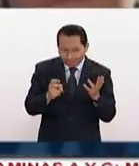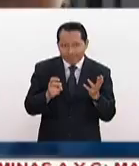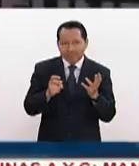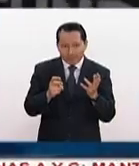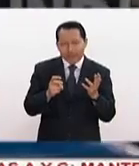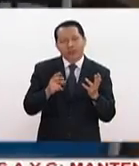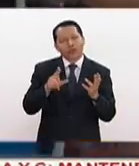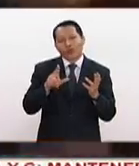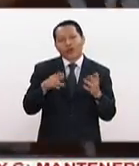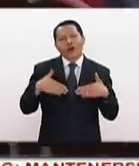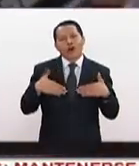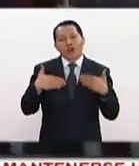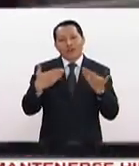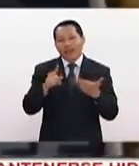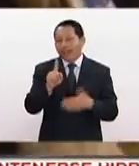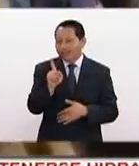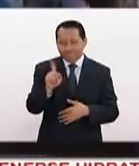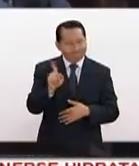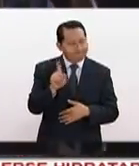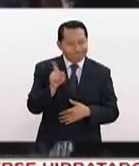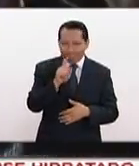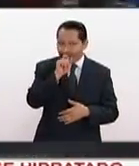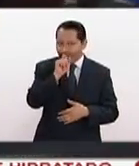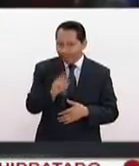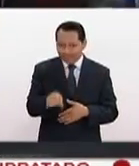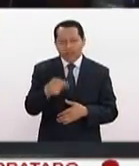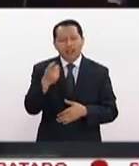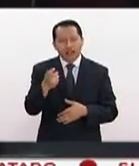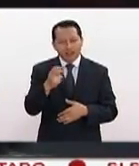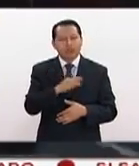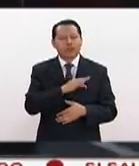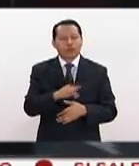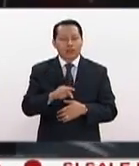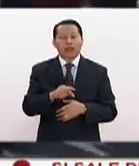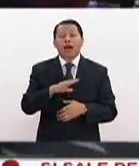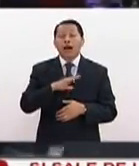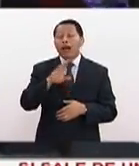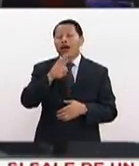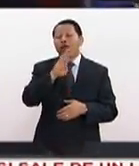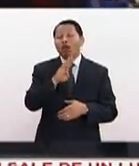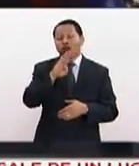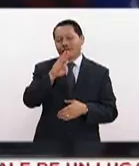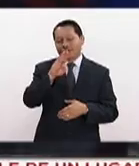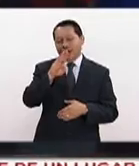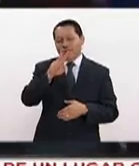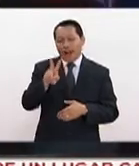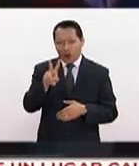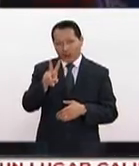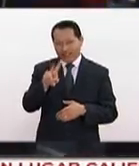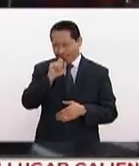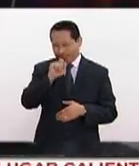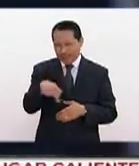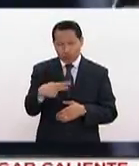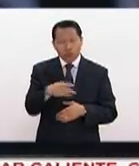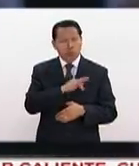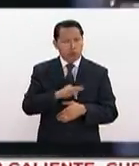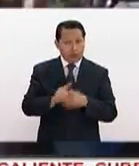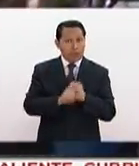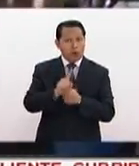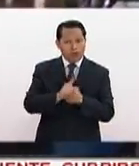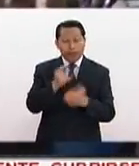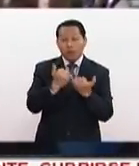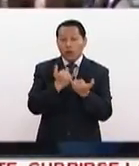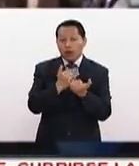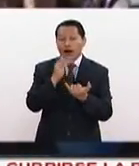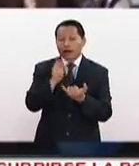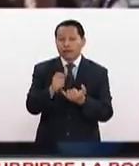hay desconfianza mutua en ambas partes. Esto evidentemente podría tener un efecto en la bolsa de valores este día que reabre. También se dice que puede tener un costo